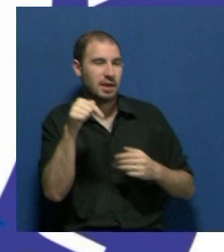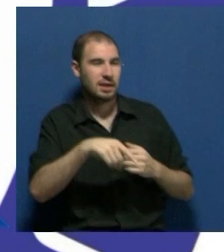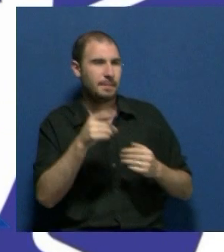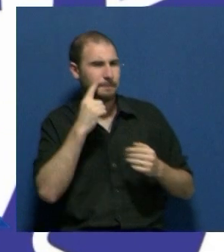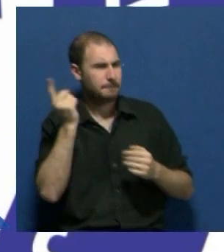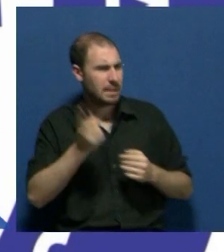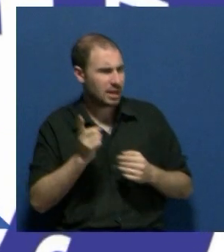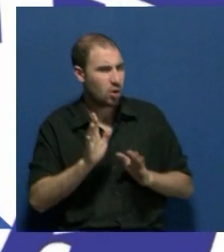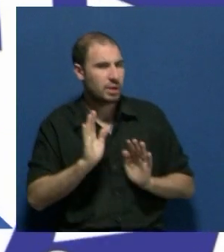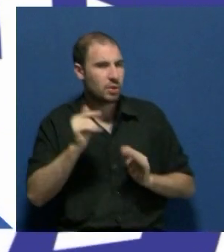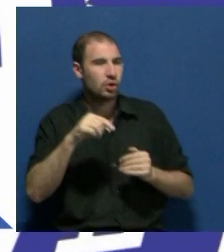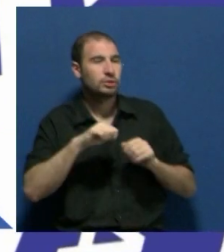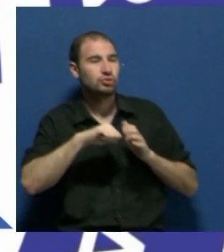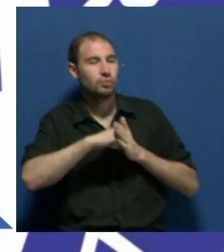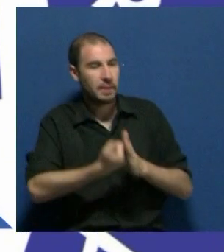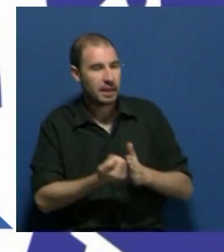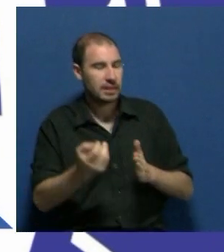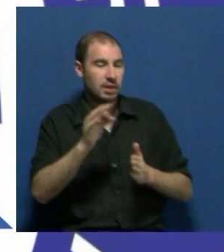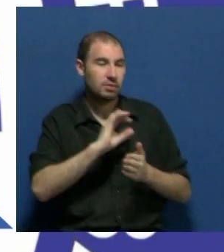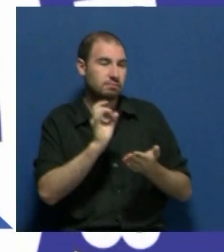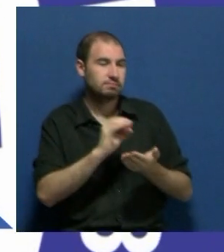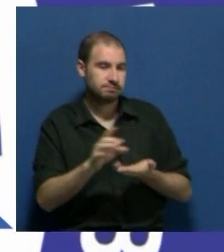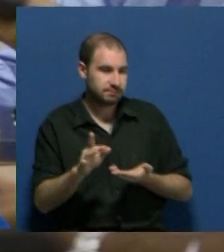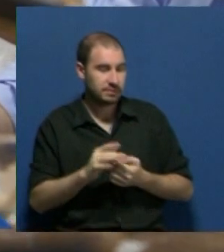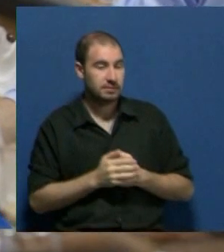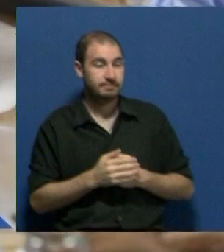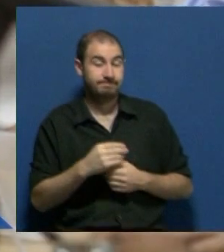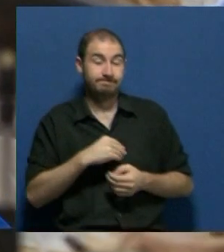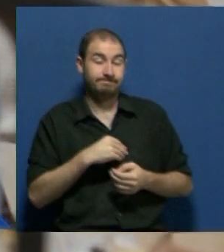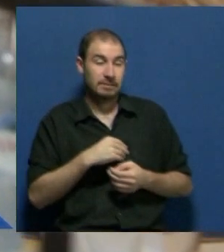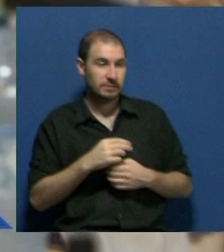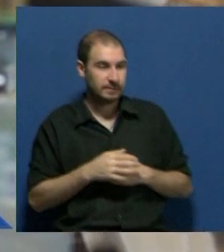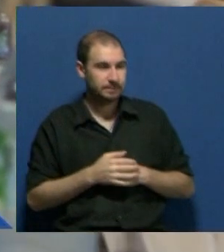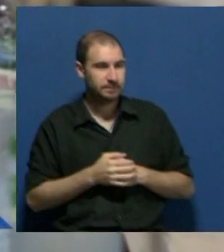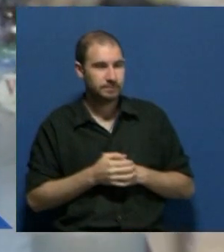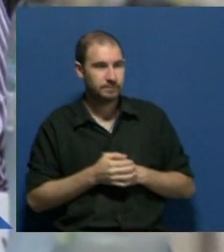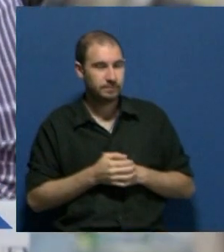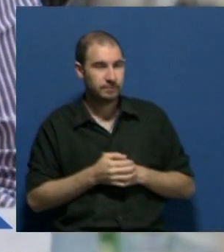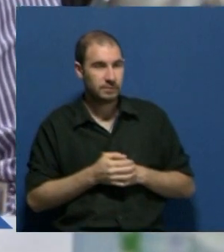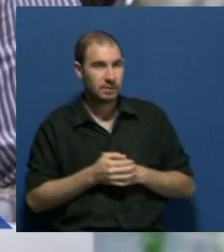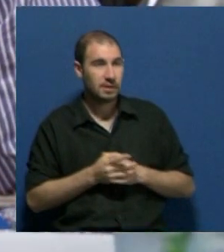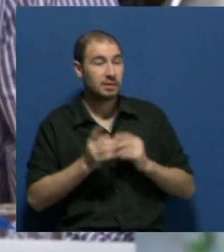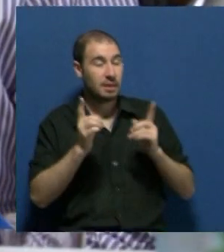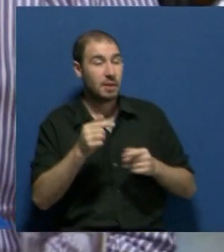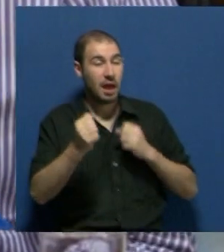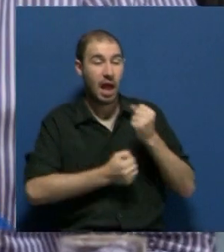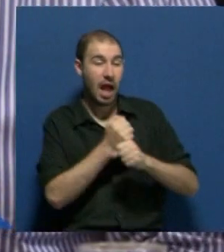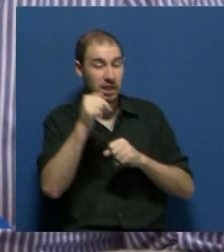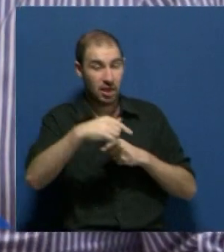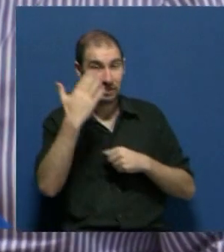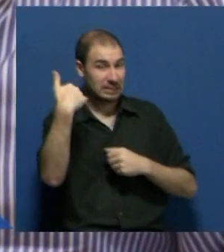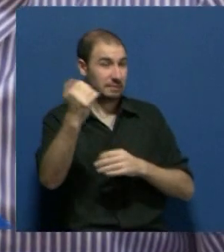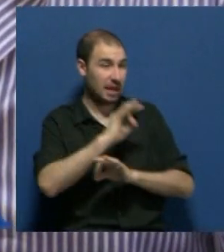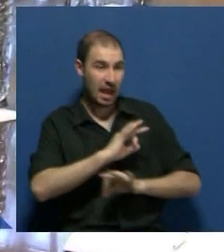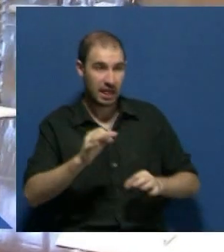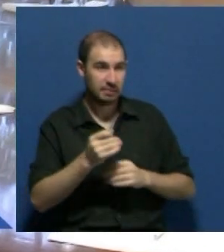peligro de suspensión, de cierre y todo. Y lamentablemente, hasta el día de hoy no han llamado, no han convocado por